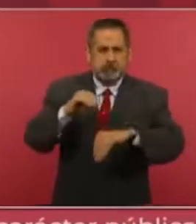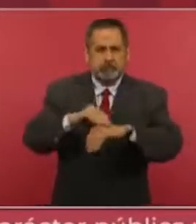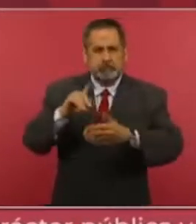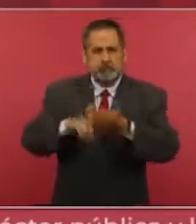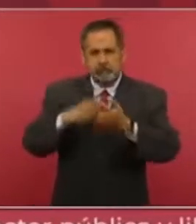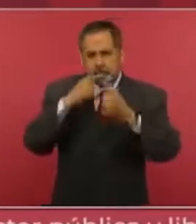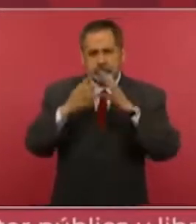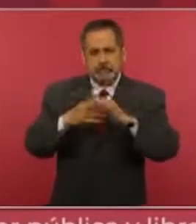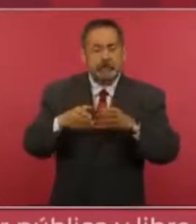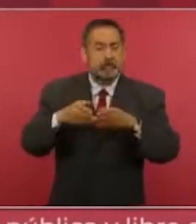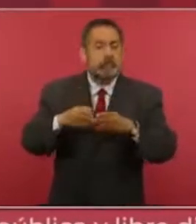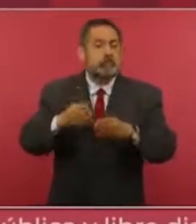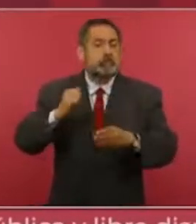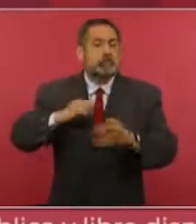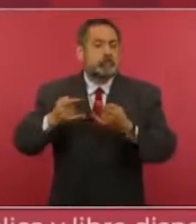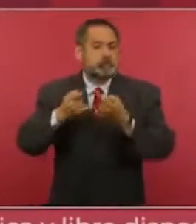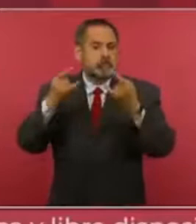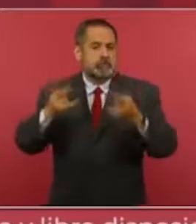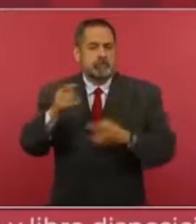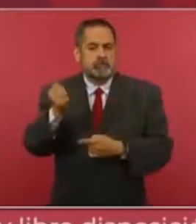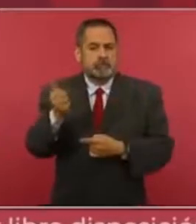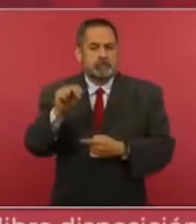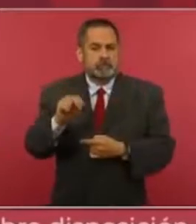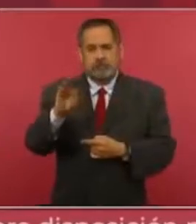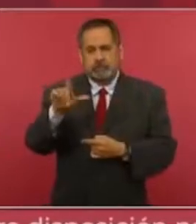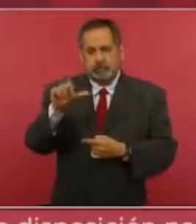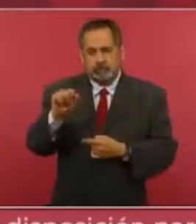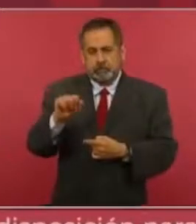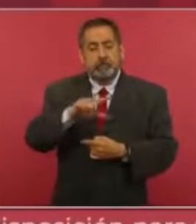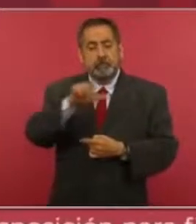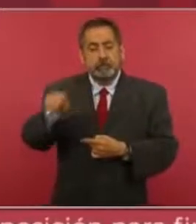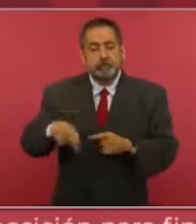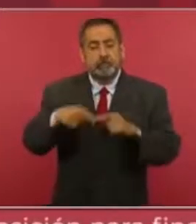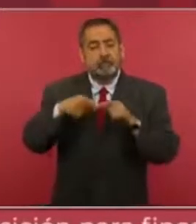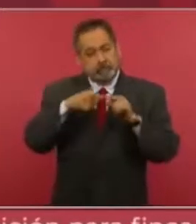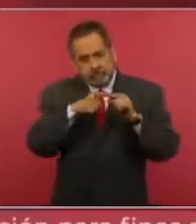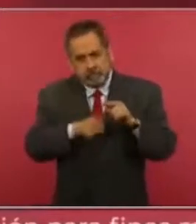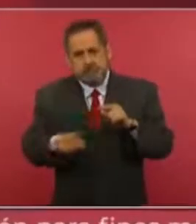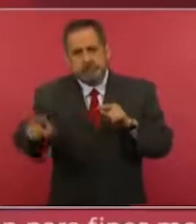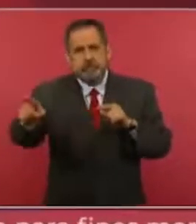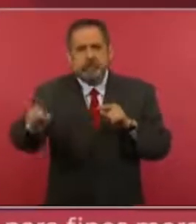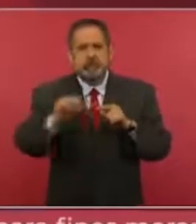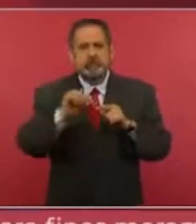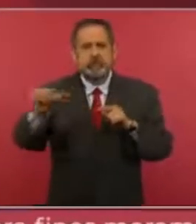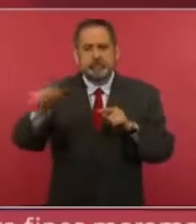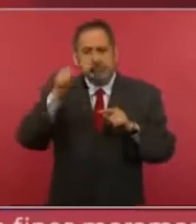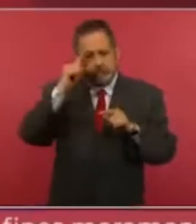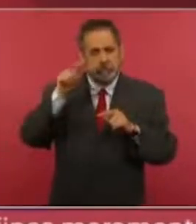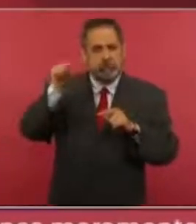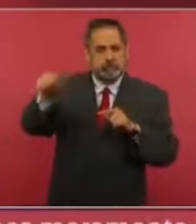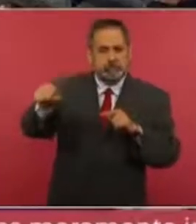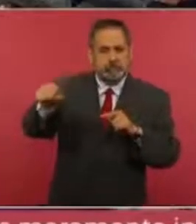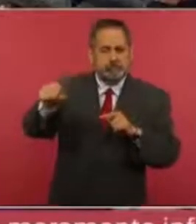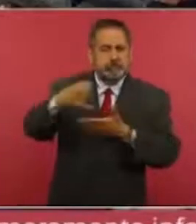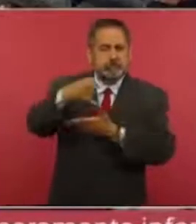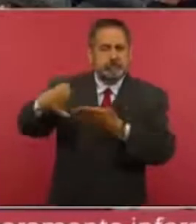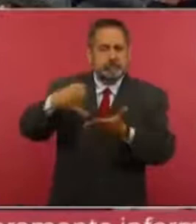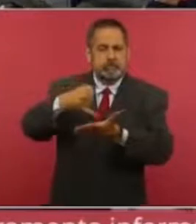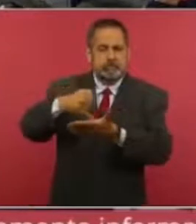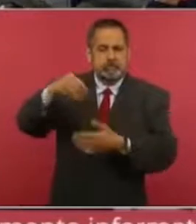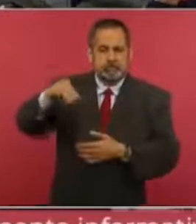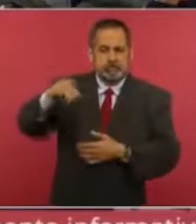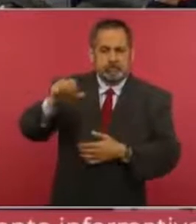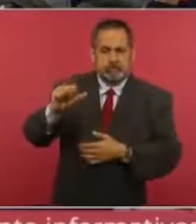en ese puerto histórico de San Blas, y de ahí nos vamos a embarcar para ir a las Islas